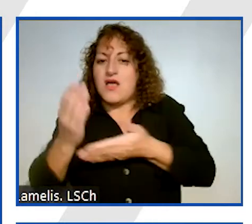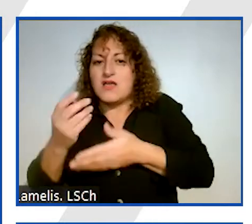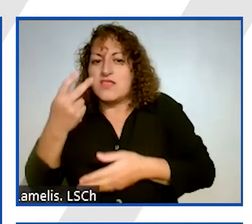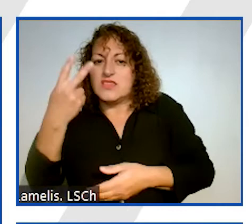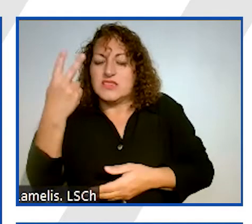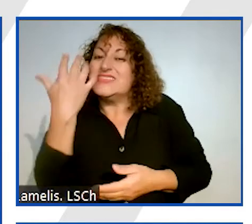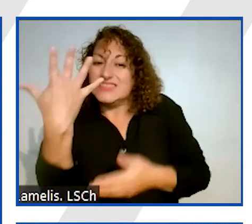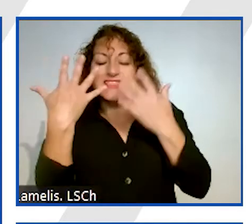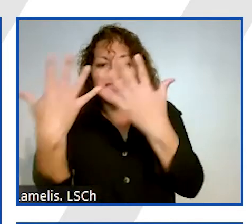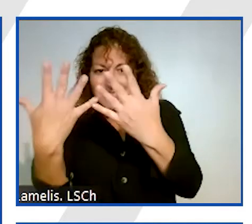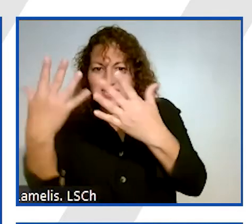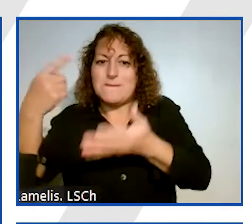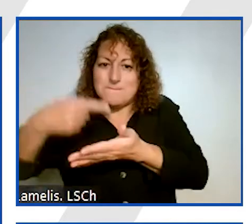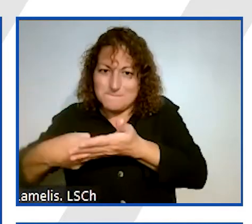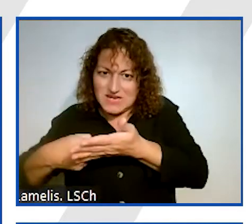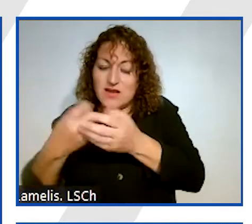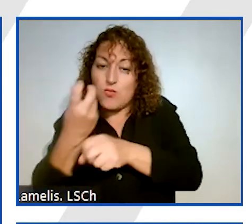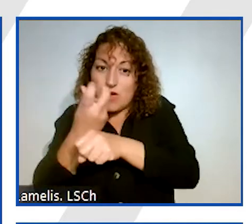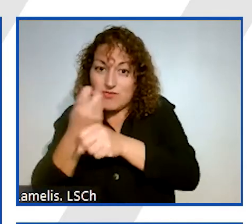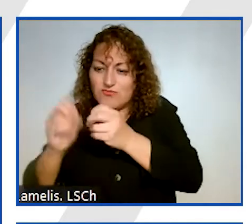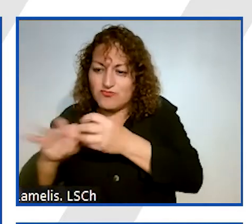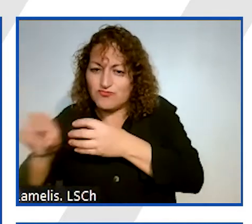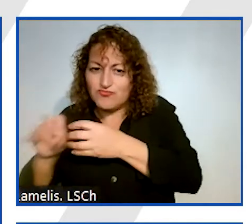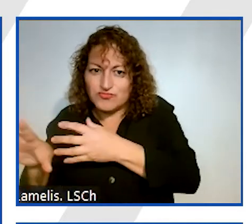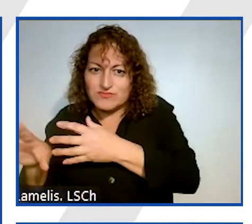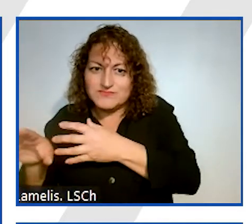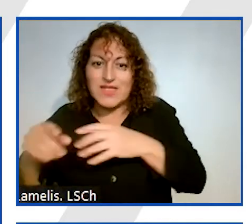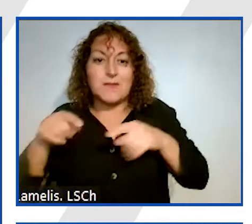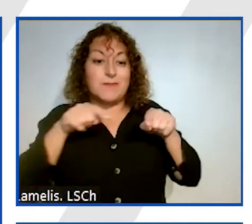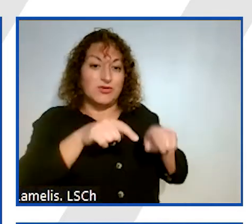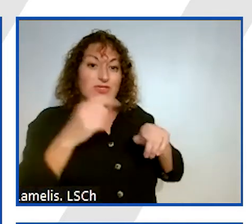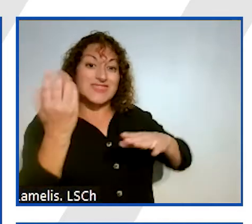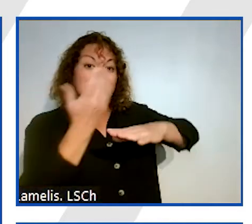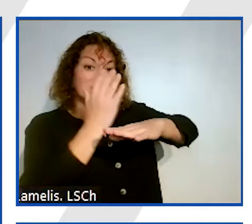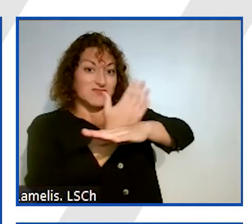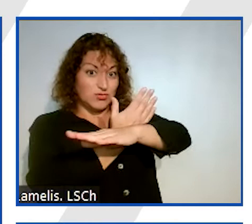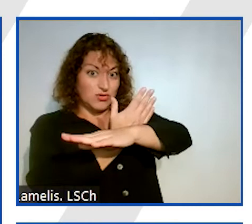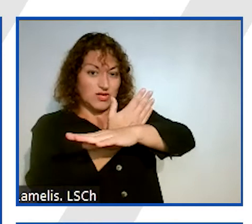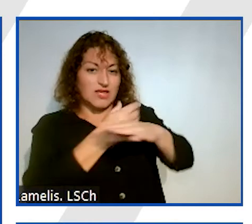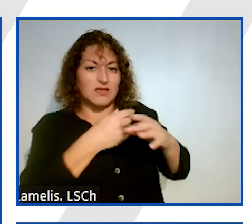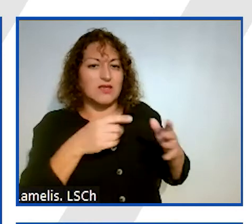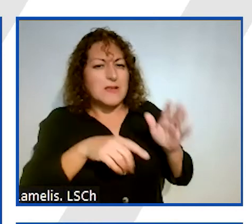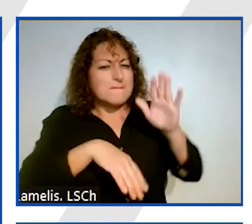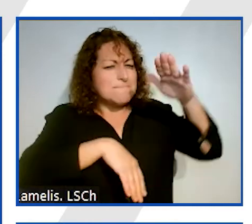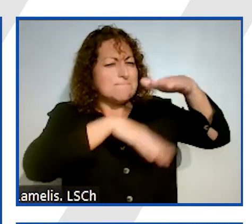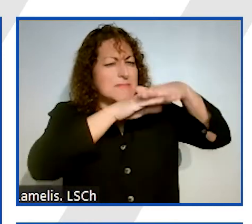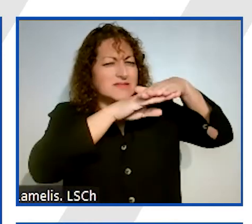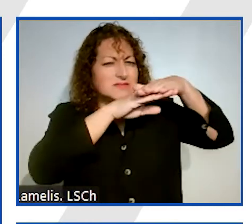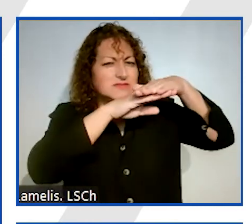está liberando al ambiente. ¿Ya? En el caso de los tiburones, el máximo que un